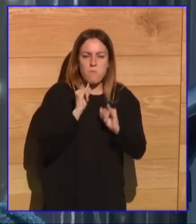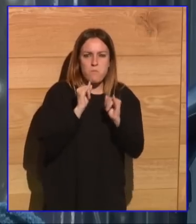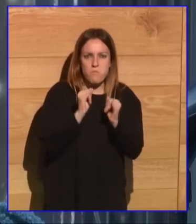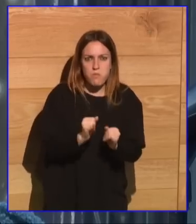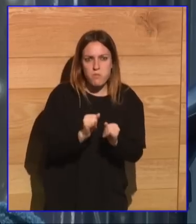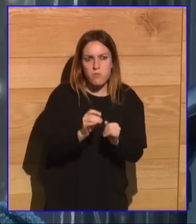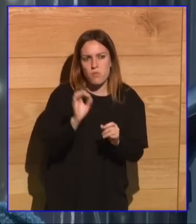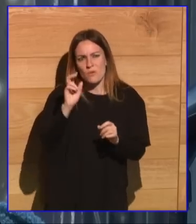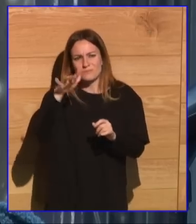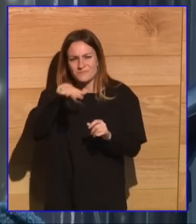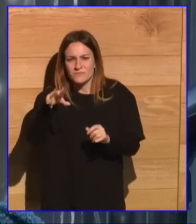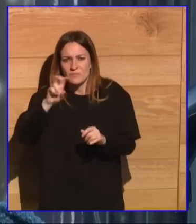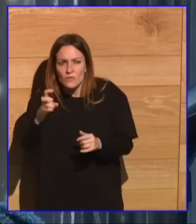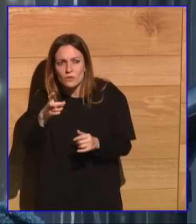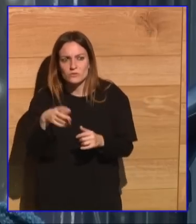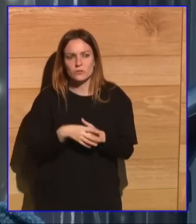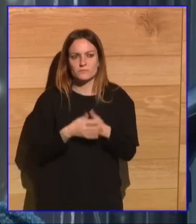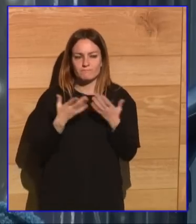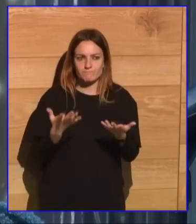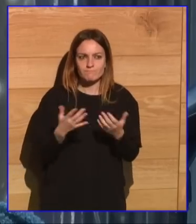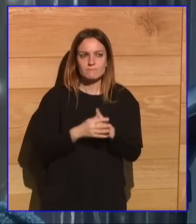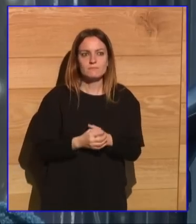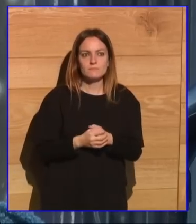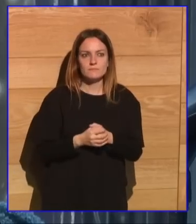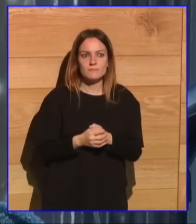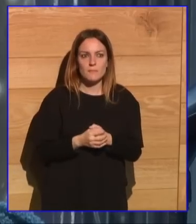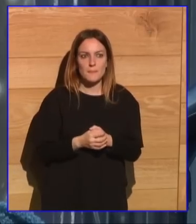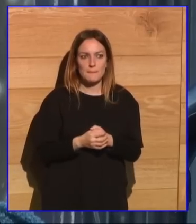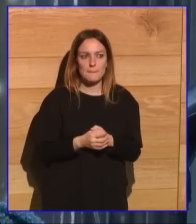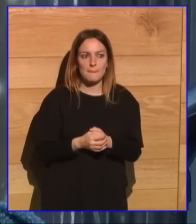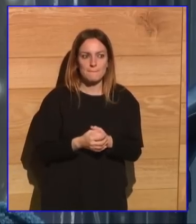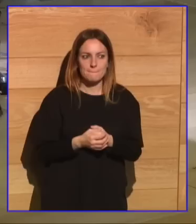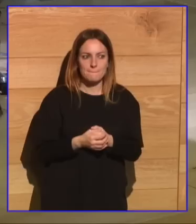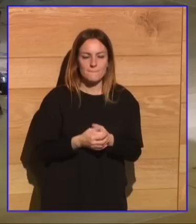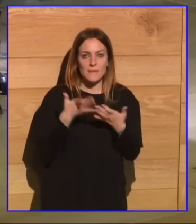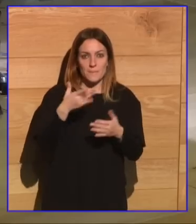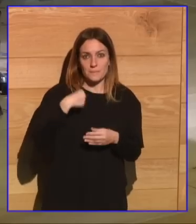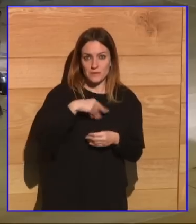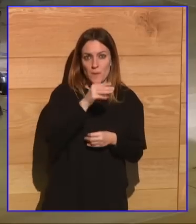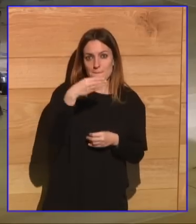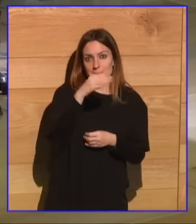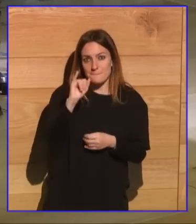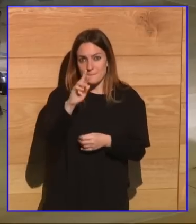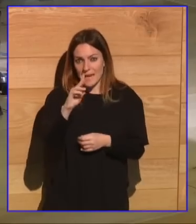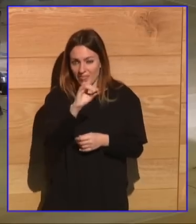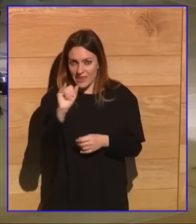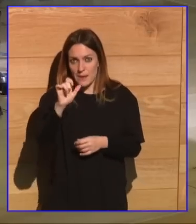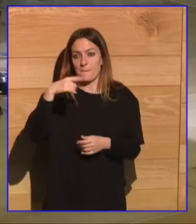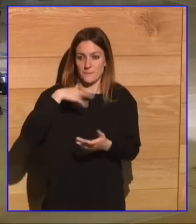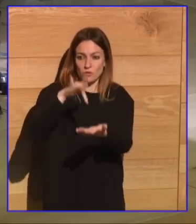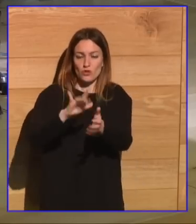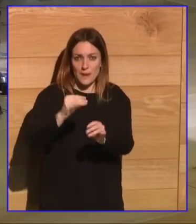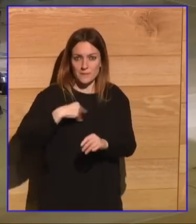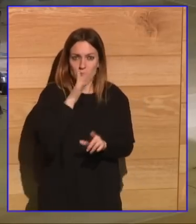Iwo Jima o de Anzio o de donde hubiera estado peleando en la... Pero ya pasa con Birdi, o sea, ya pasa en ese tipo